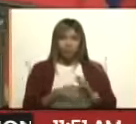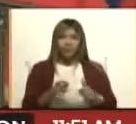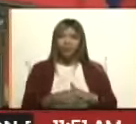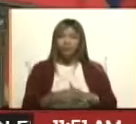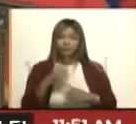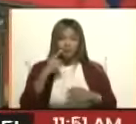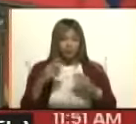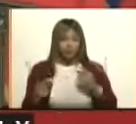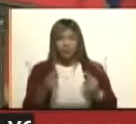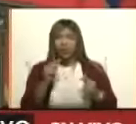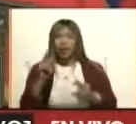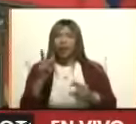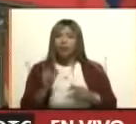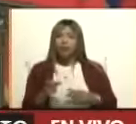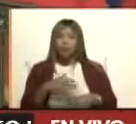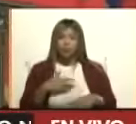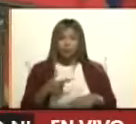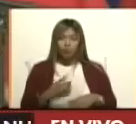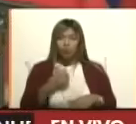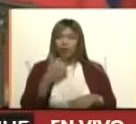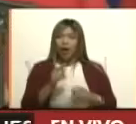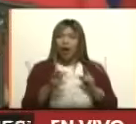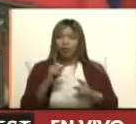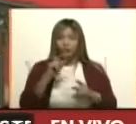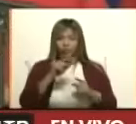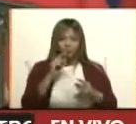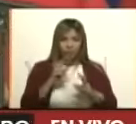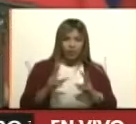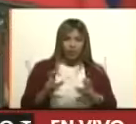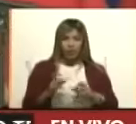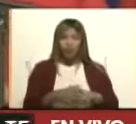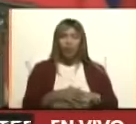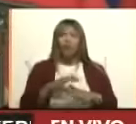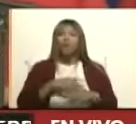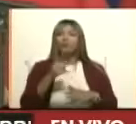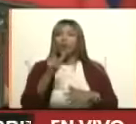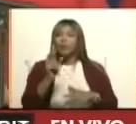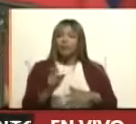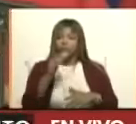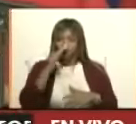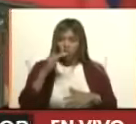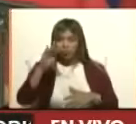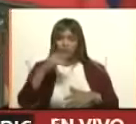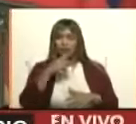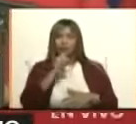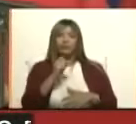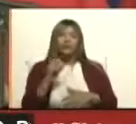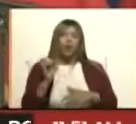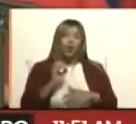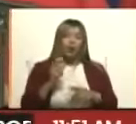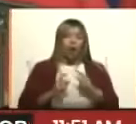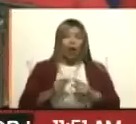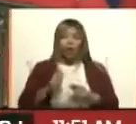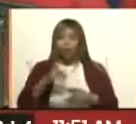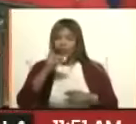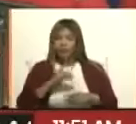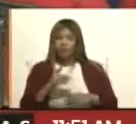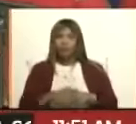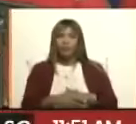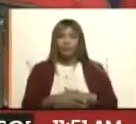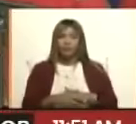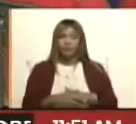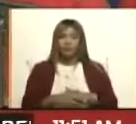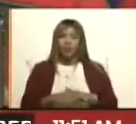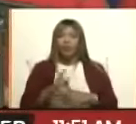estar atento a aquella persona que pueda tener alguna dificultad, porque es una persona adulta mayor, porque tenga alguna discapacidad,